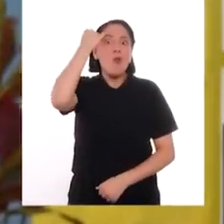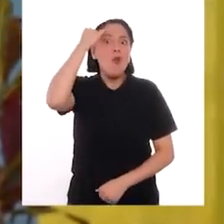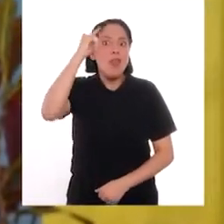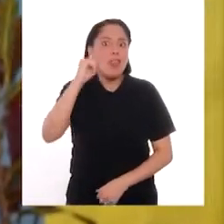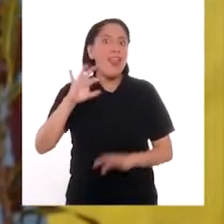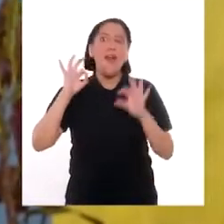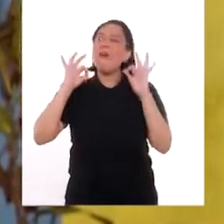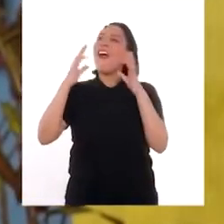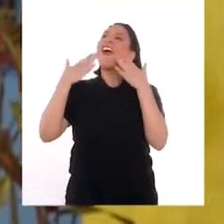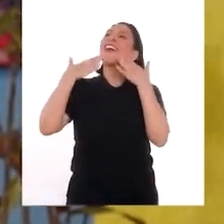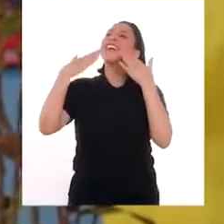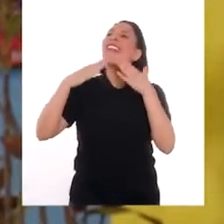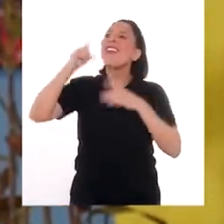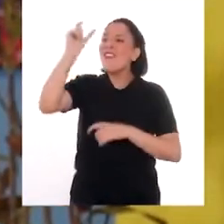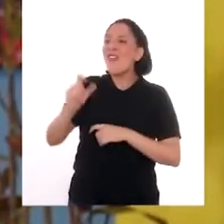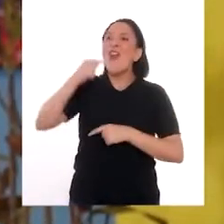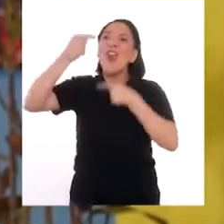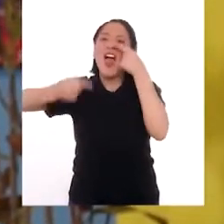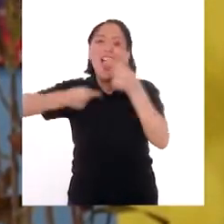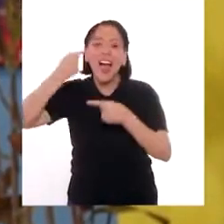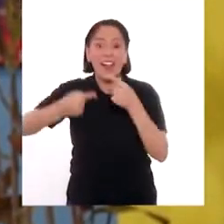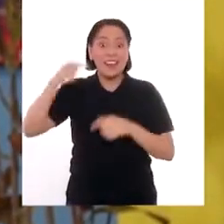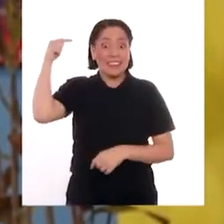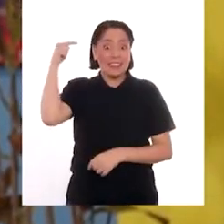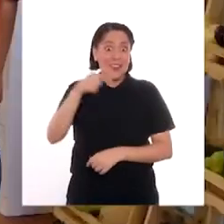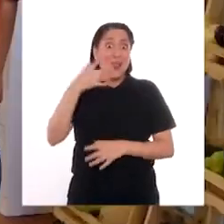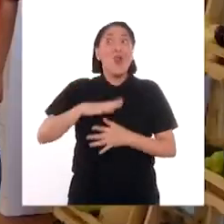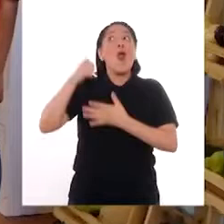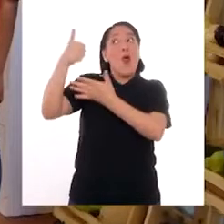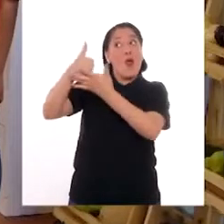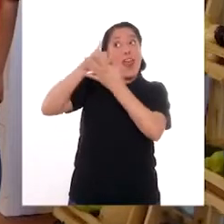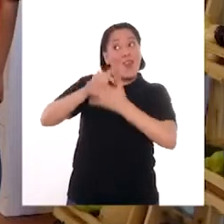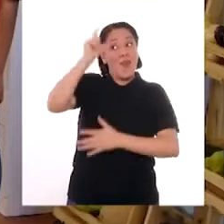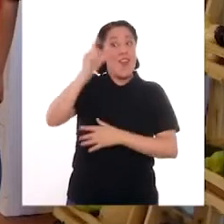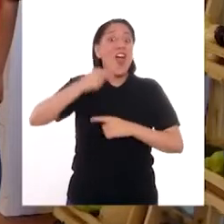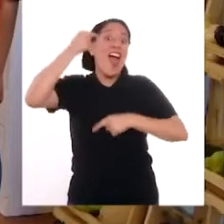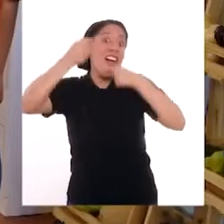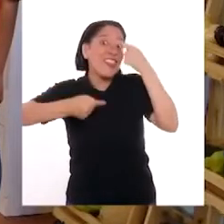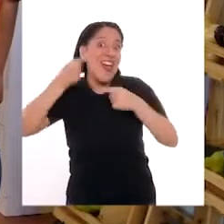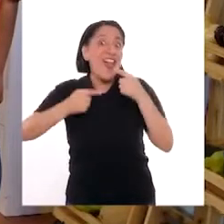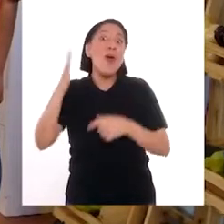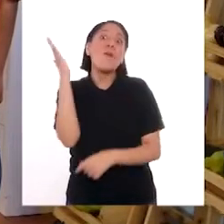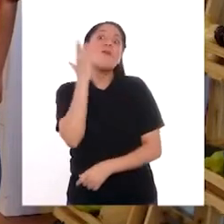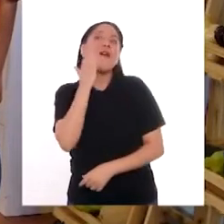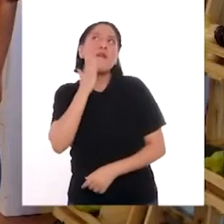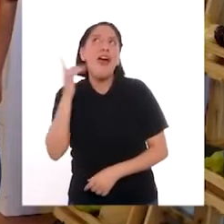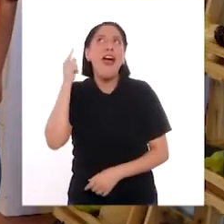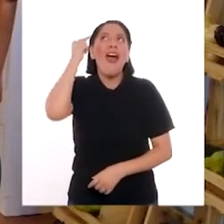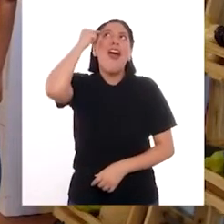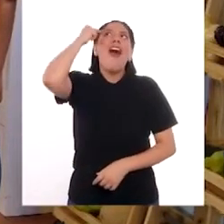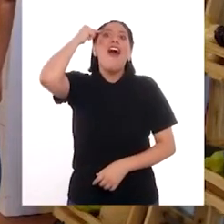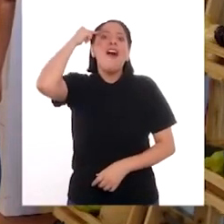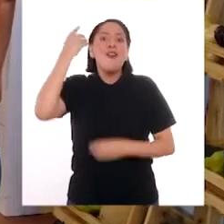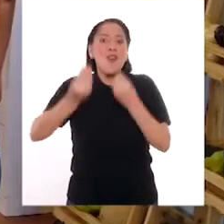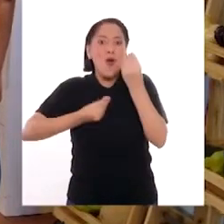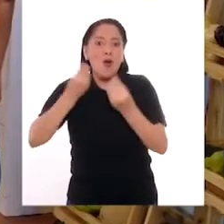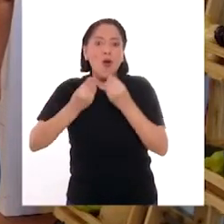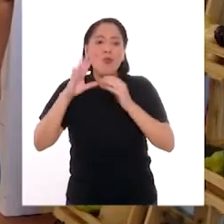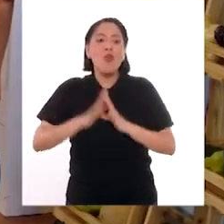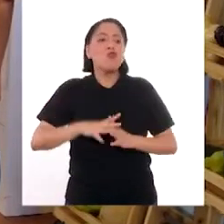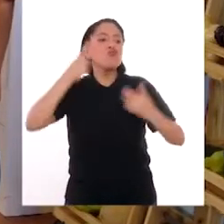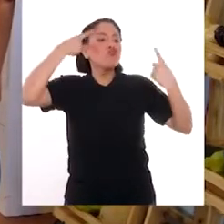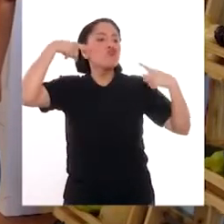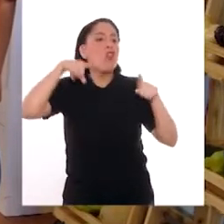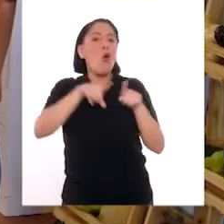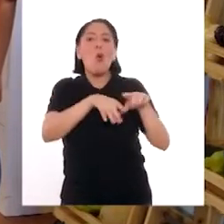Muy buena idea. Gracias, narradora. Con la ayuda de la narradora, la mamá se le ocurrió hacer un